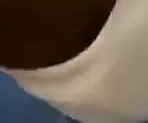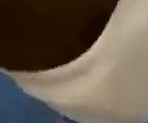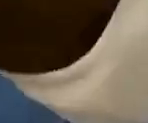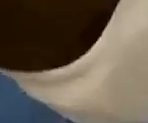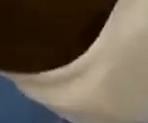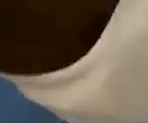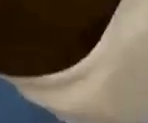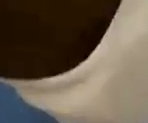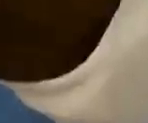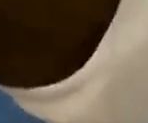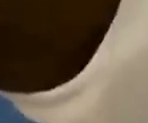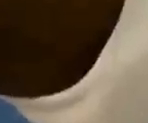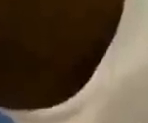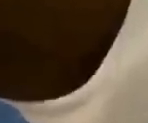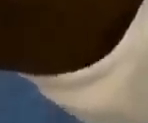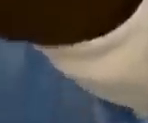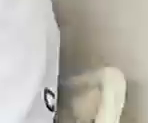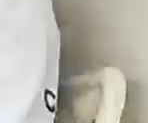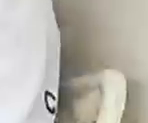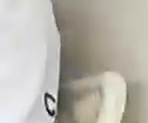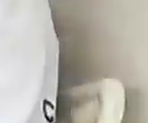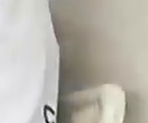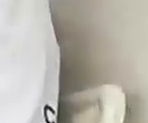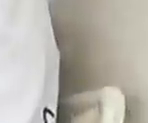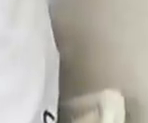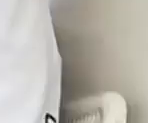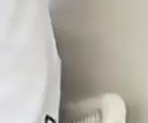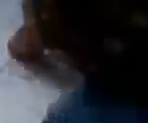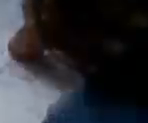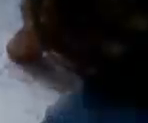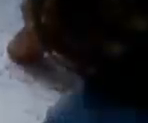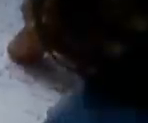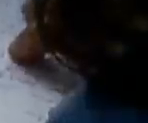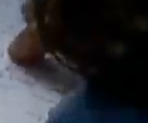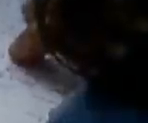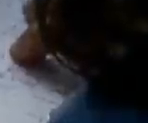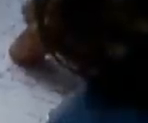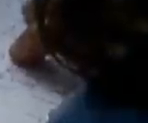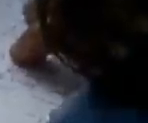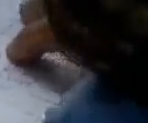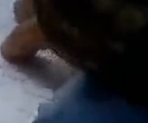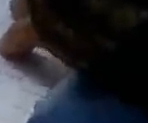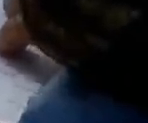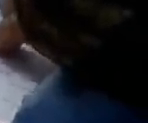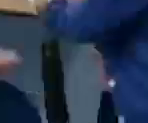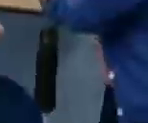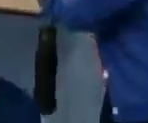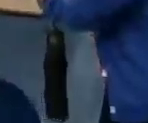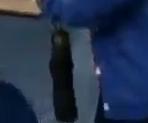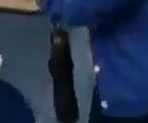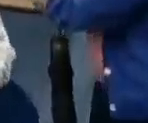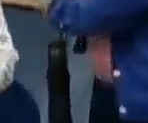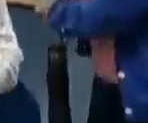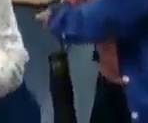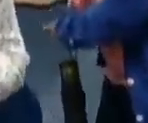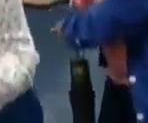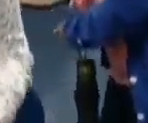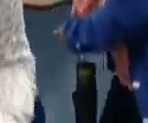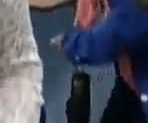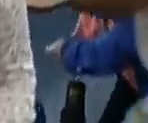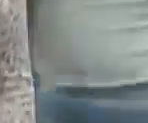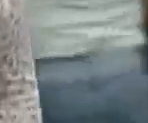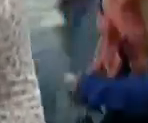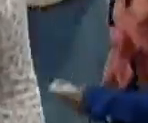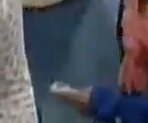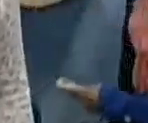estuvo muy bien todo estaba muy organizado, tanto afuera, el personal adentro como afuera. Todo estaba muy atento, mi mamá. Venga, que tenemos confianza,